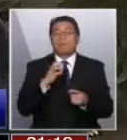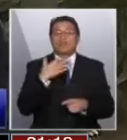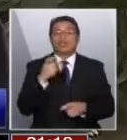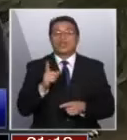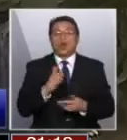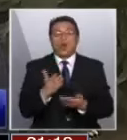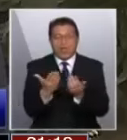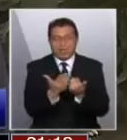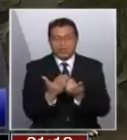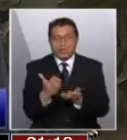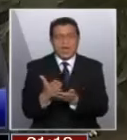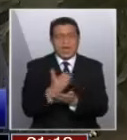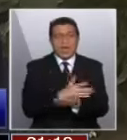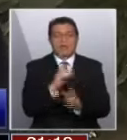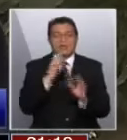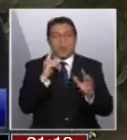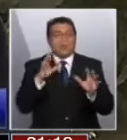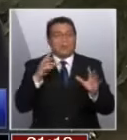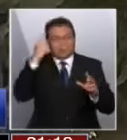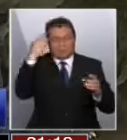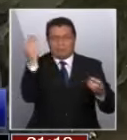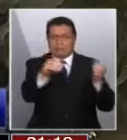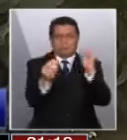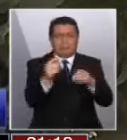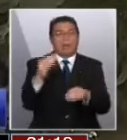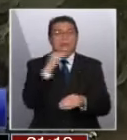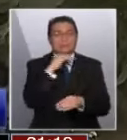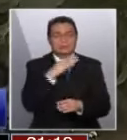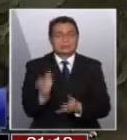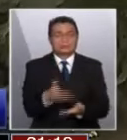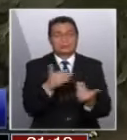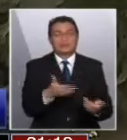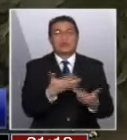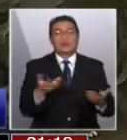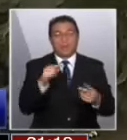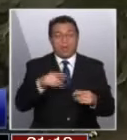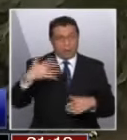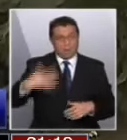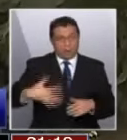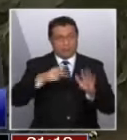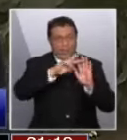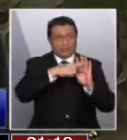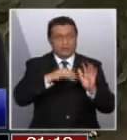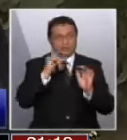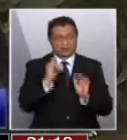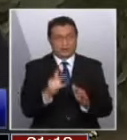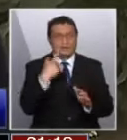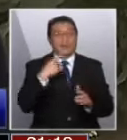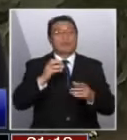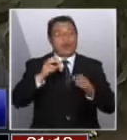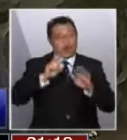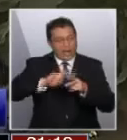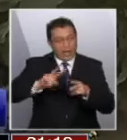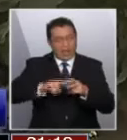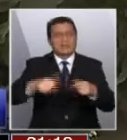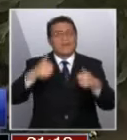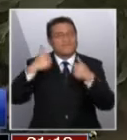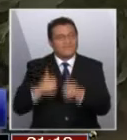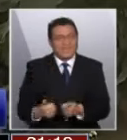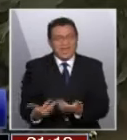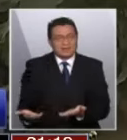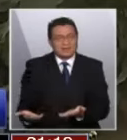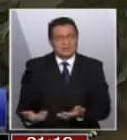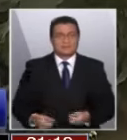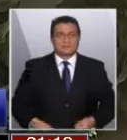qué improvisaron reformas tan importantes porque las reformas son importantes había que hacerlas pero había que hacerlas bien